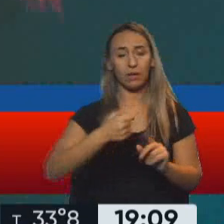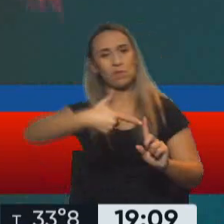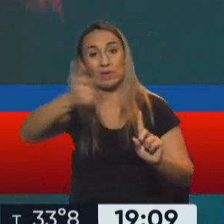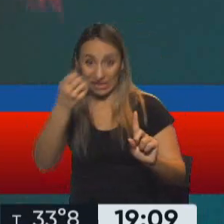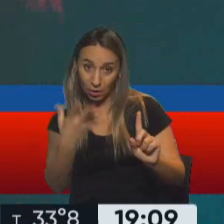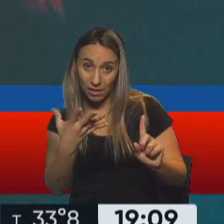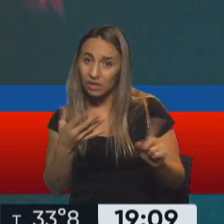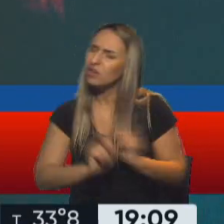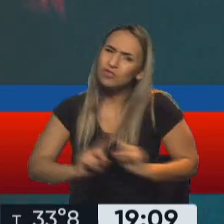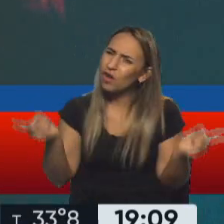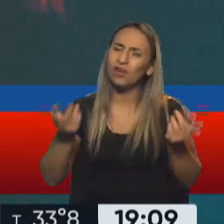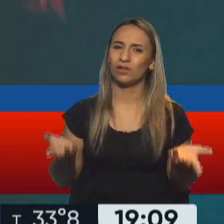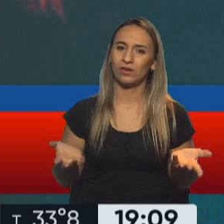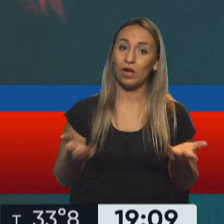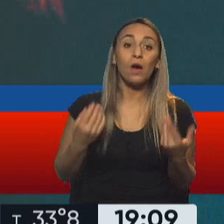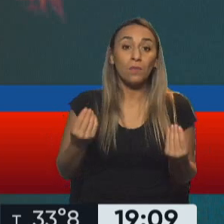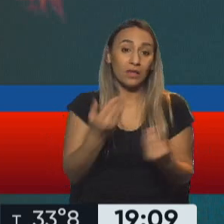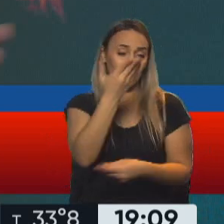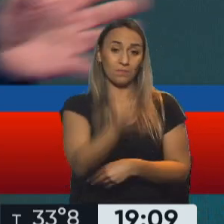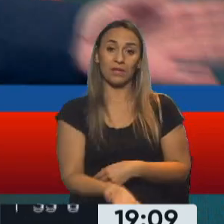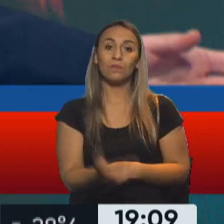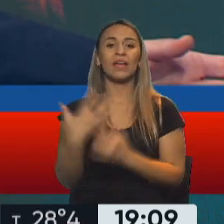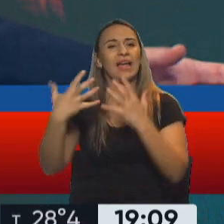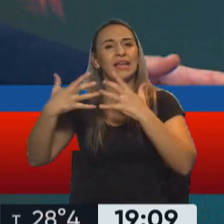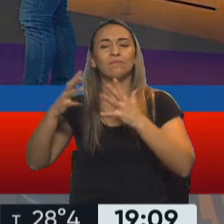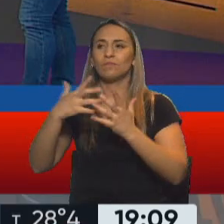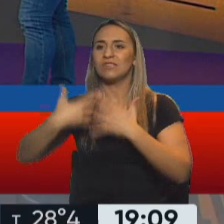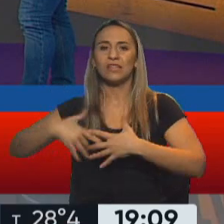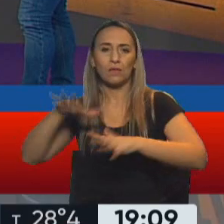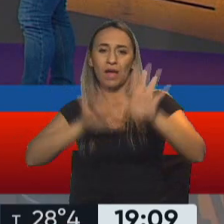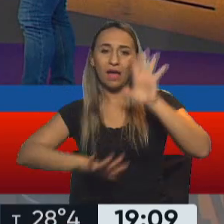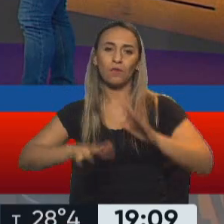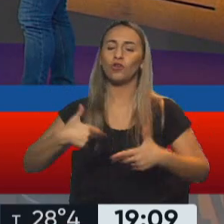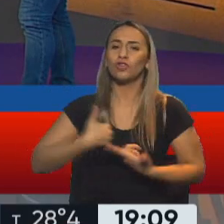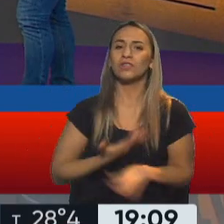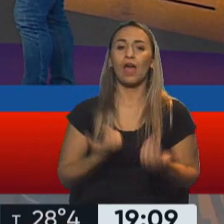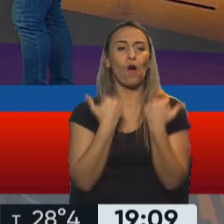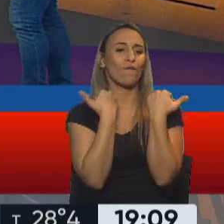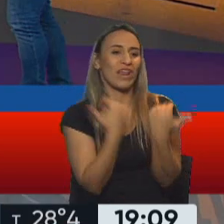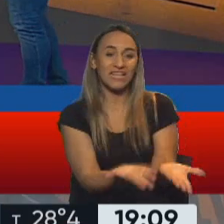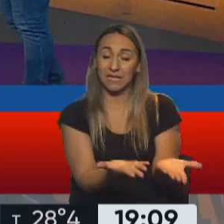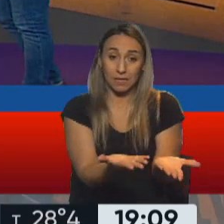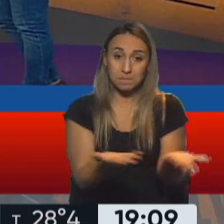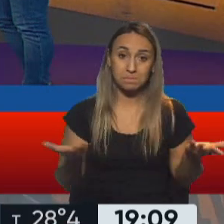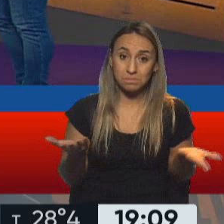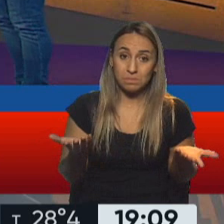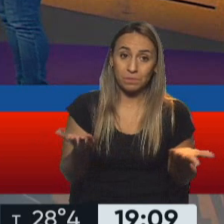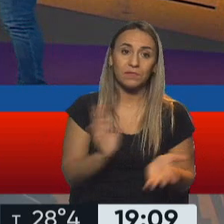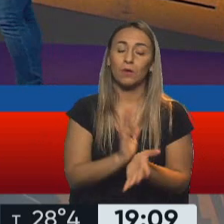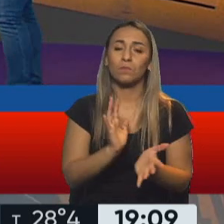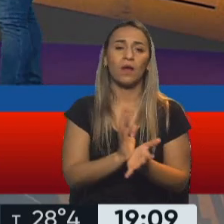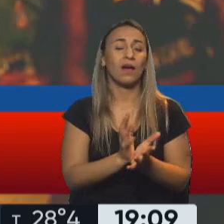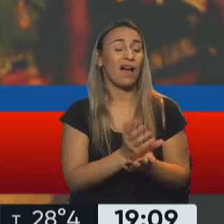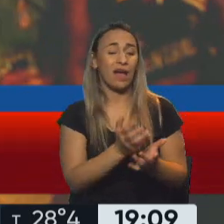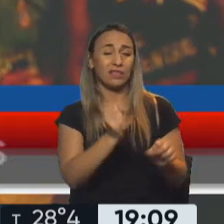nuca? No, lógicamente no estaba bien, porque entre otras cosas, el sistema tiene muy poco para ofrecerle, o lo que tiene para ofrecerle en muchos casos es un tiro. Sí, a